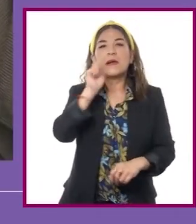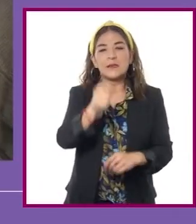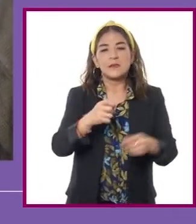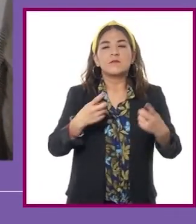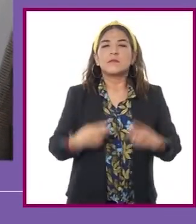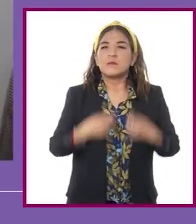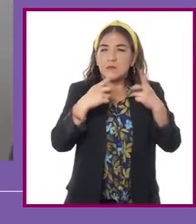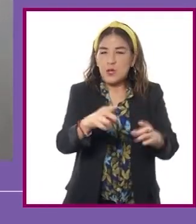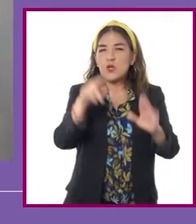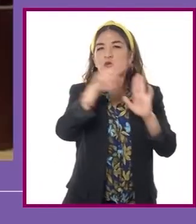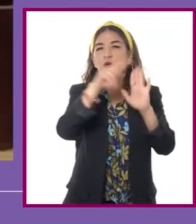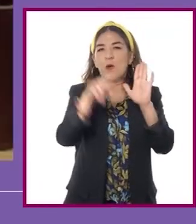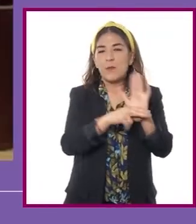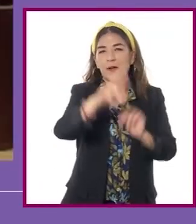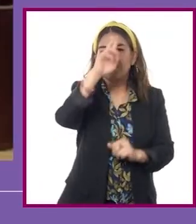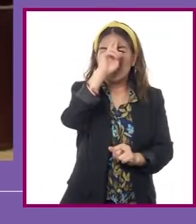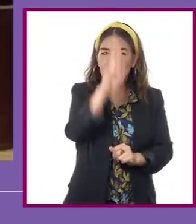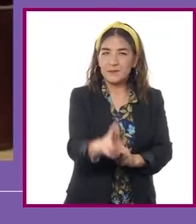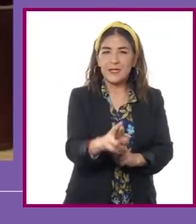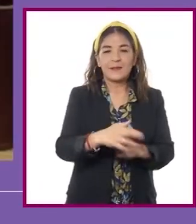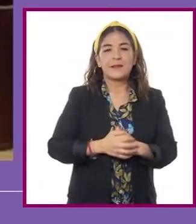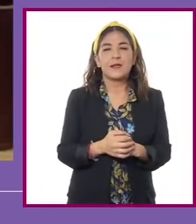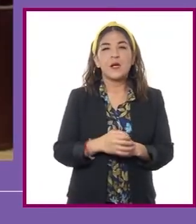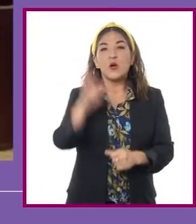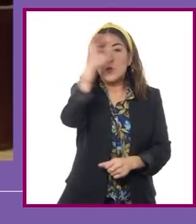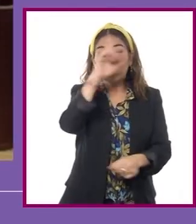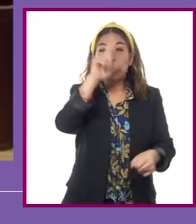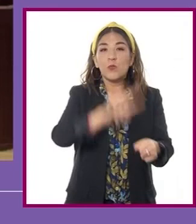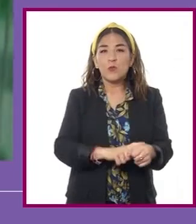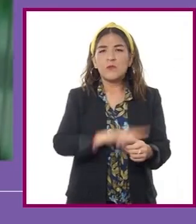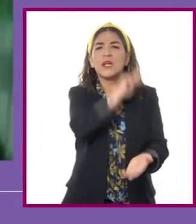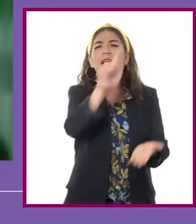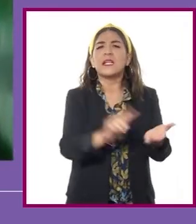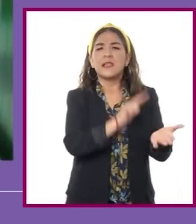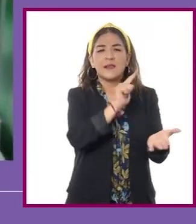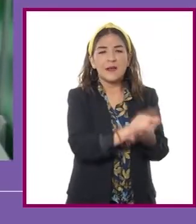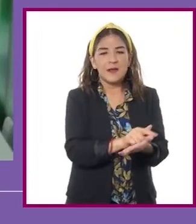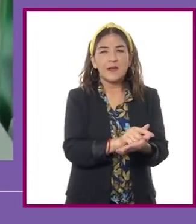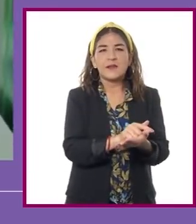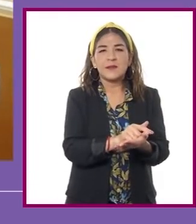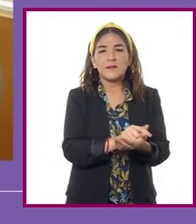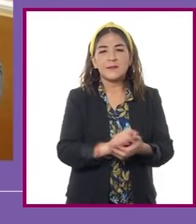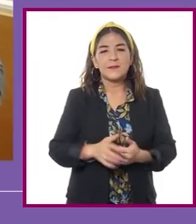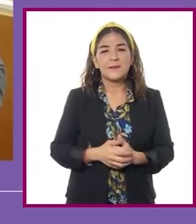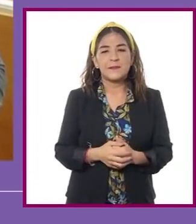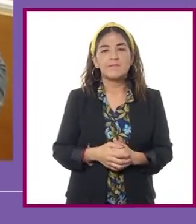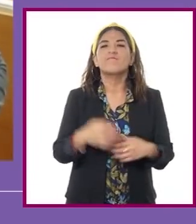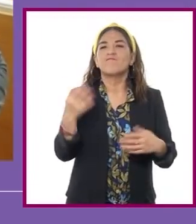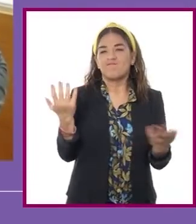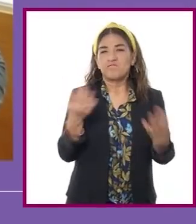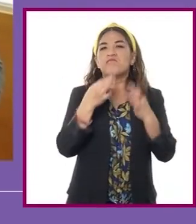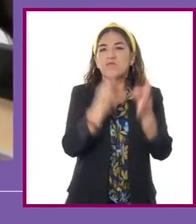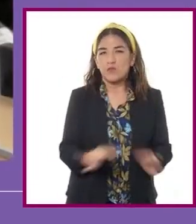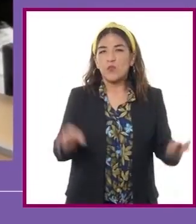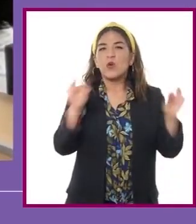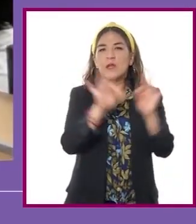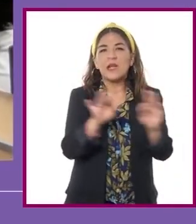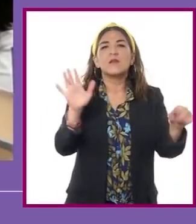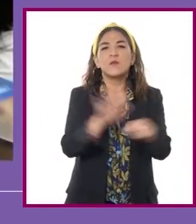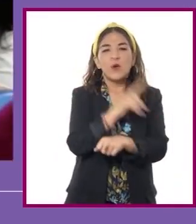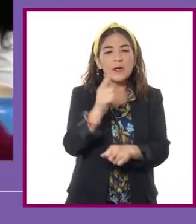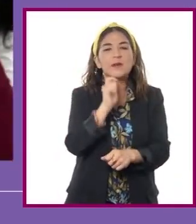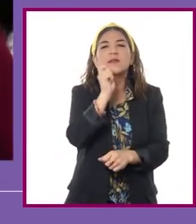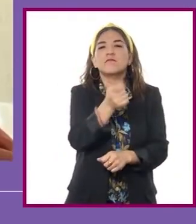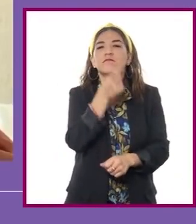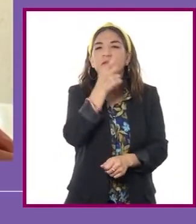se respeten. La cultura de la legalidad es importante porque indica en qué medida los